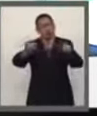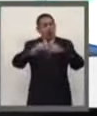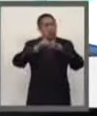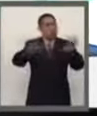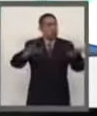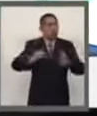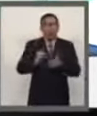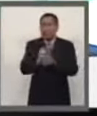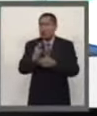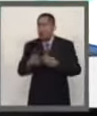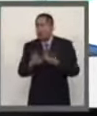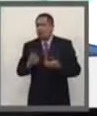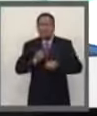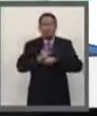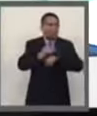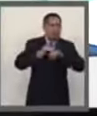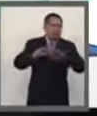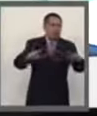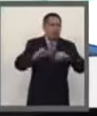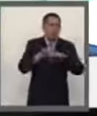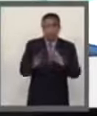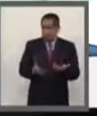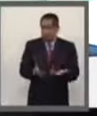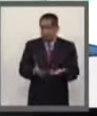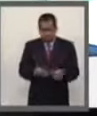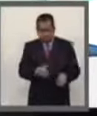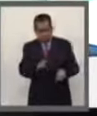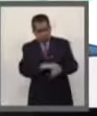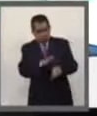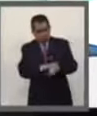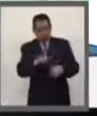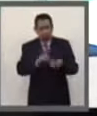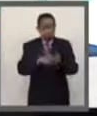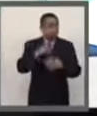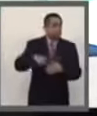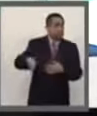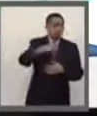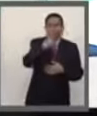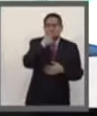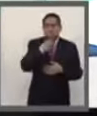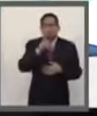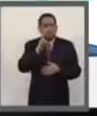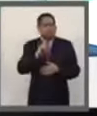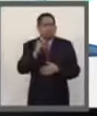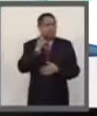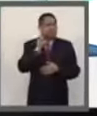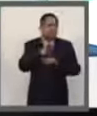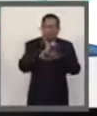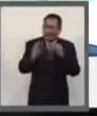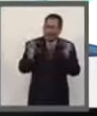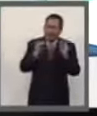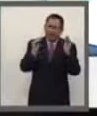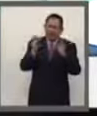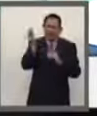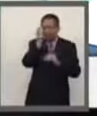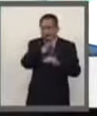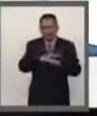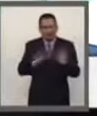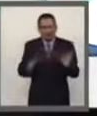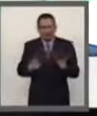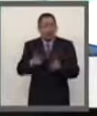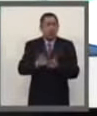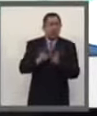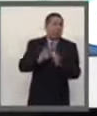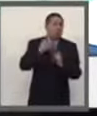están tomando. Pero yo sí hago un llamado a las y los legisladores a que dimensionemos y salgamos de esa confrontación política